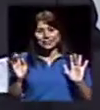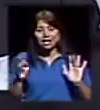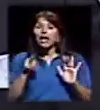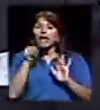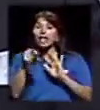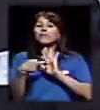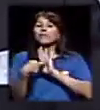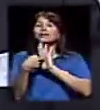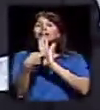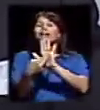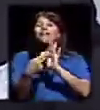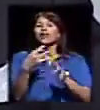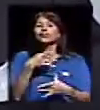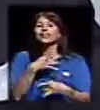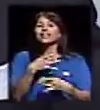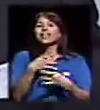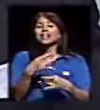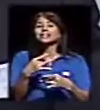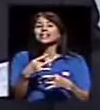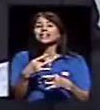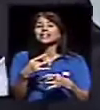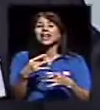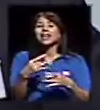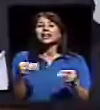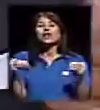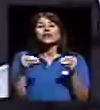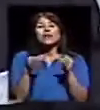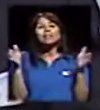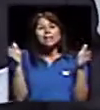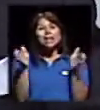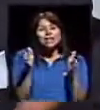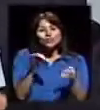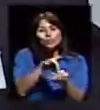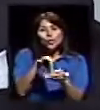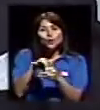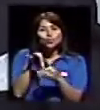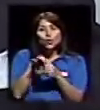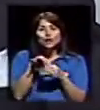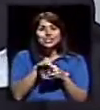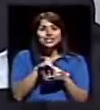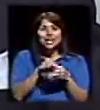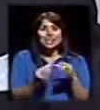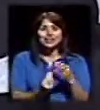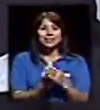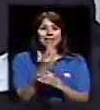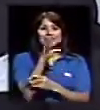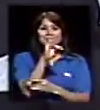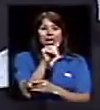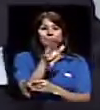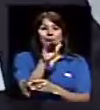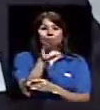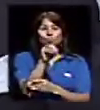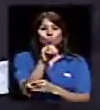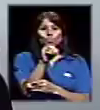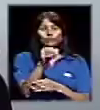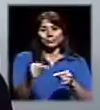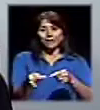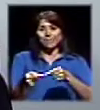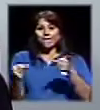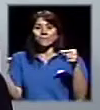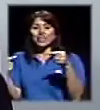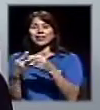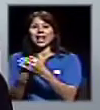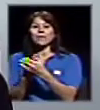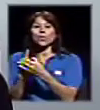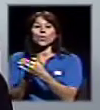representaba de alguna manera los intereses de los pequeños productores de tabaco frente al monopolio colonial, frente a la factoría de tabaco, ¿verdad?